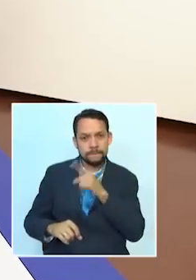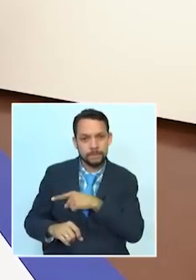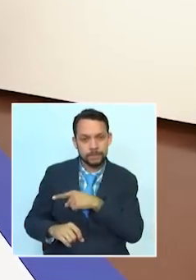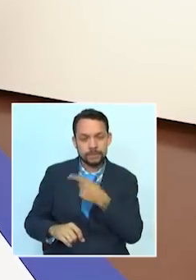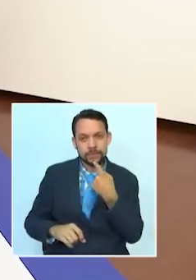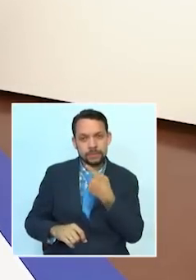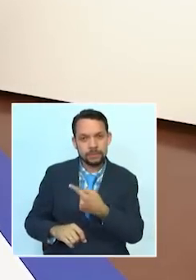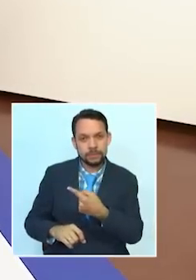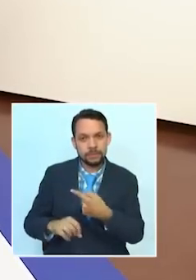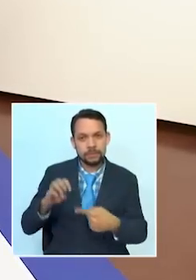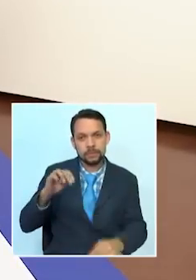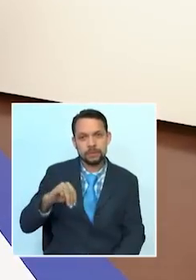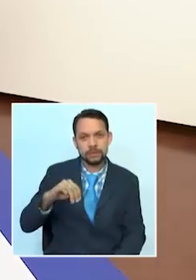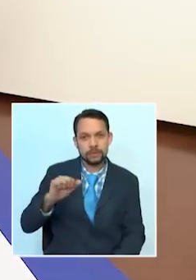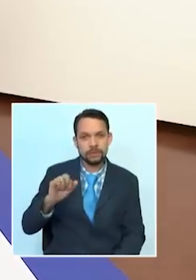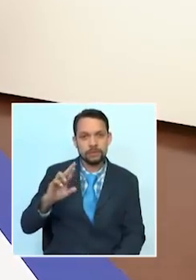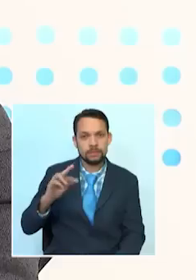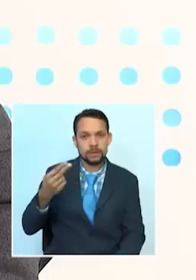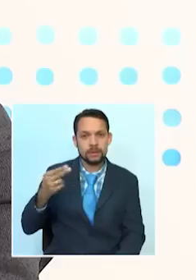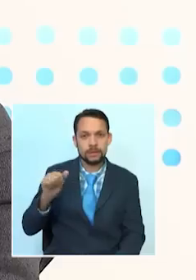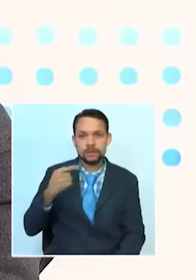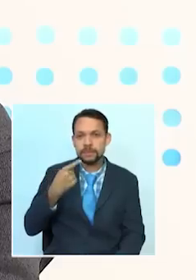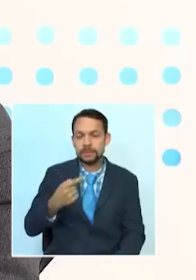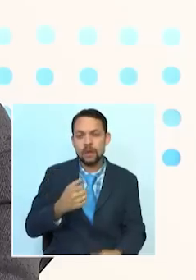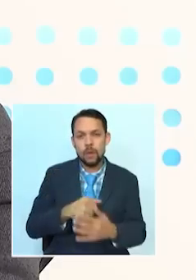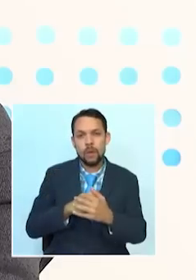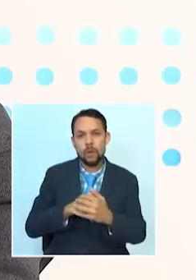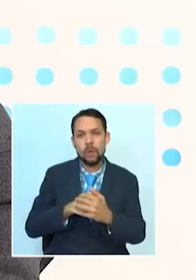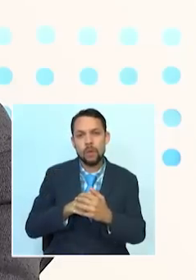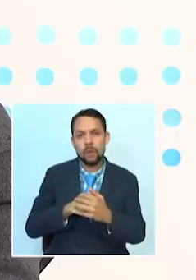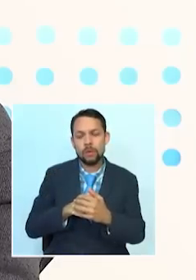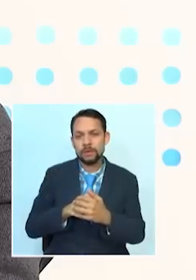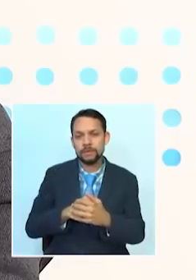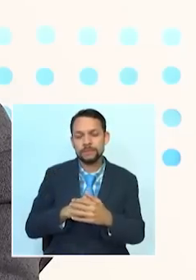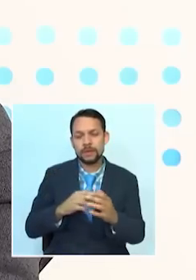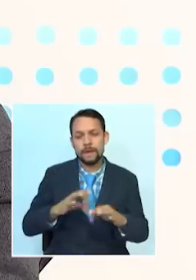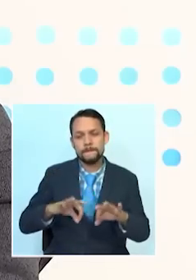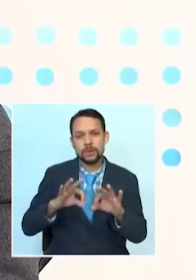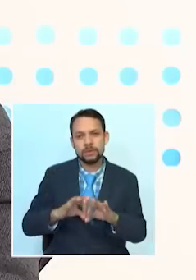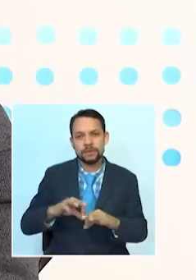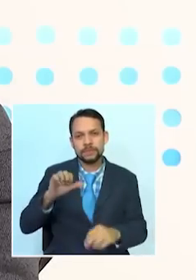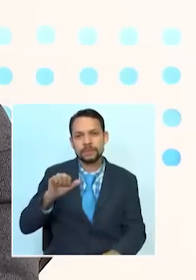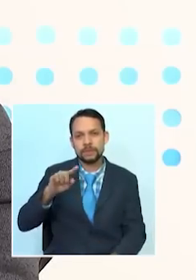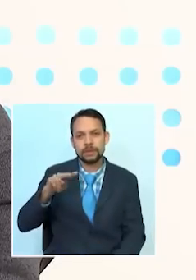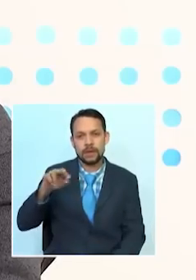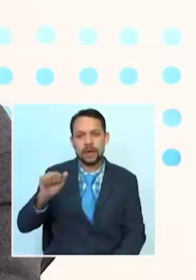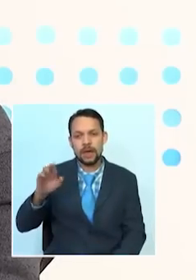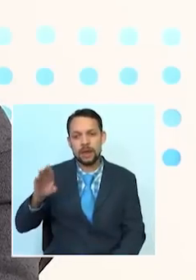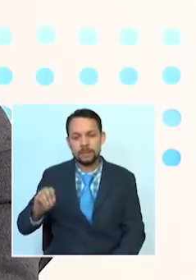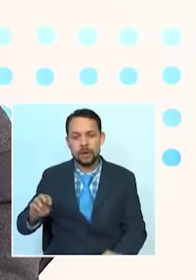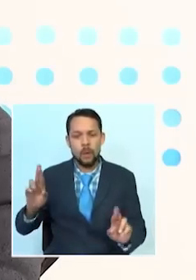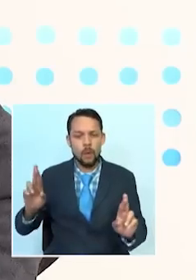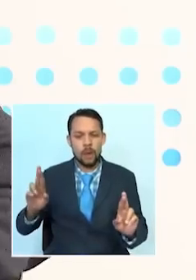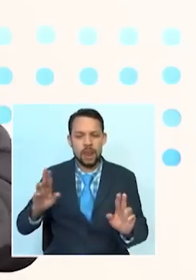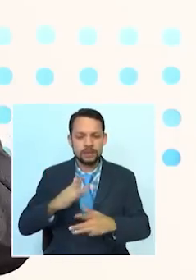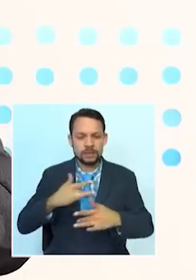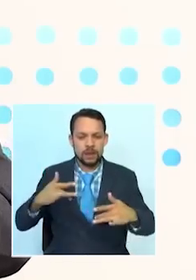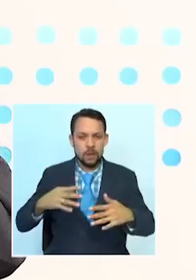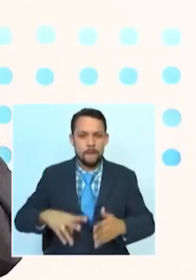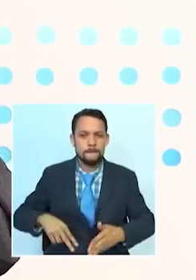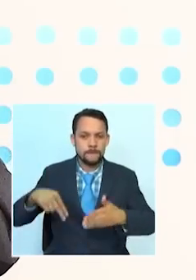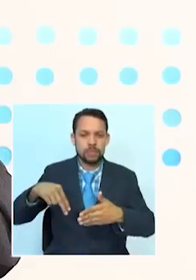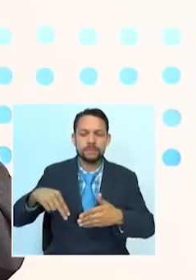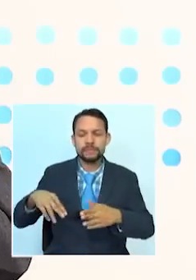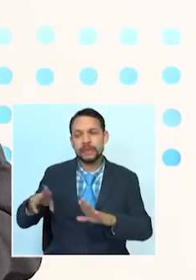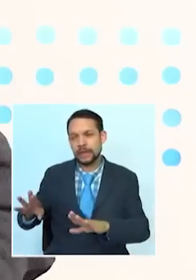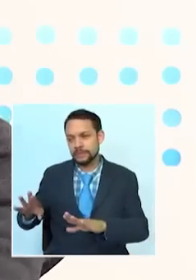dice martica buenas tardes Oremos por la salud de Don Álvaro que Dios lo cubra de bienestar y recuperación pronta le quedo